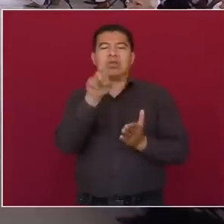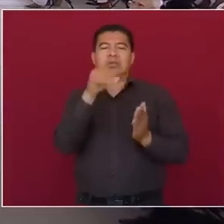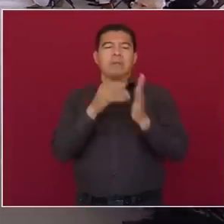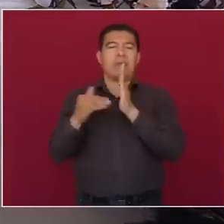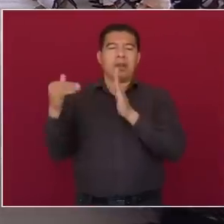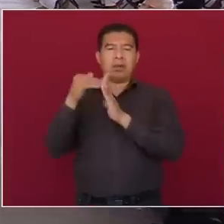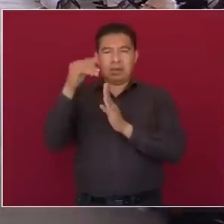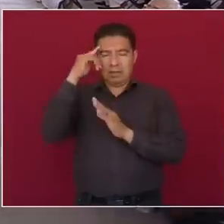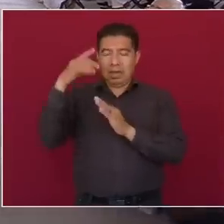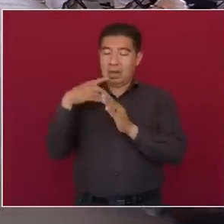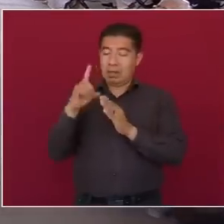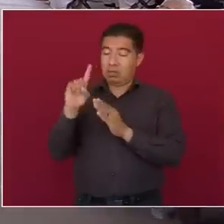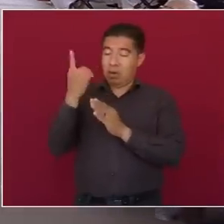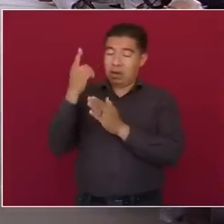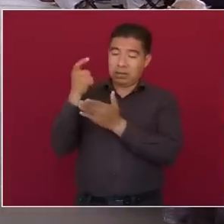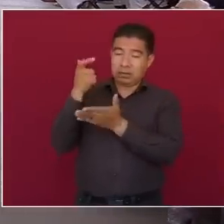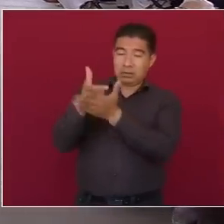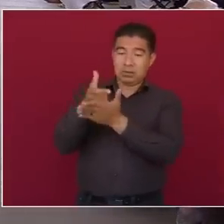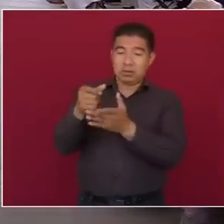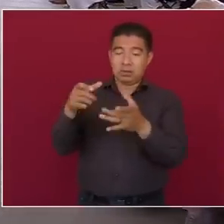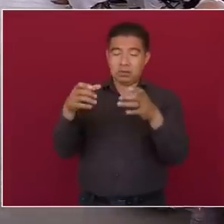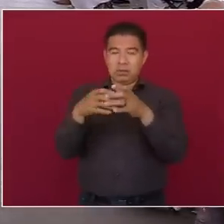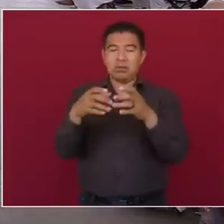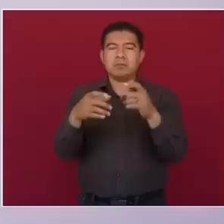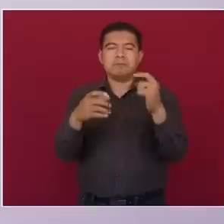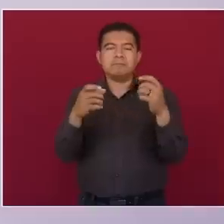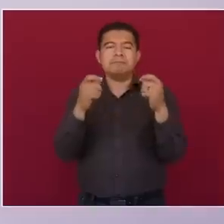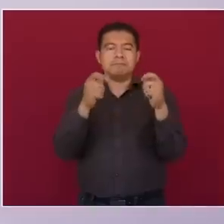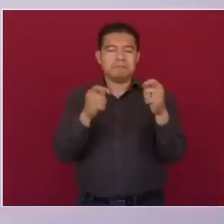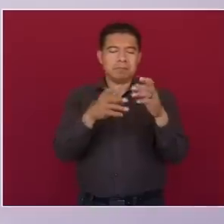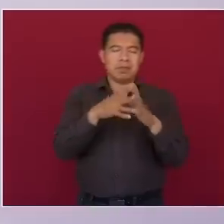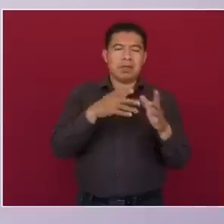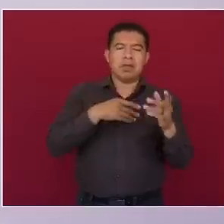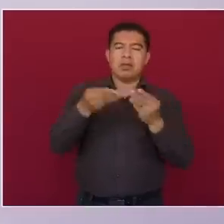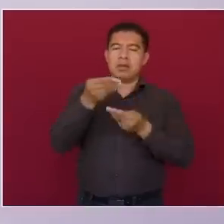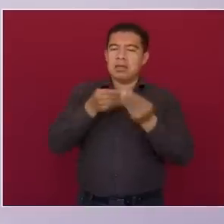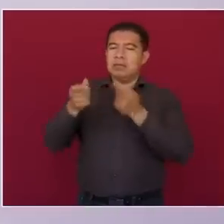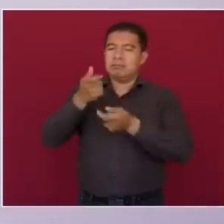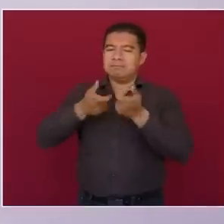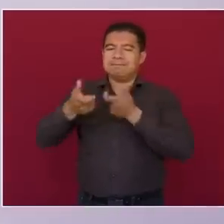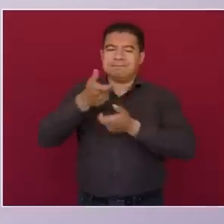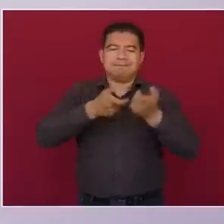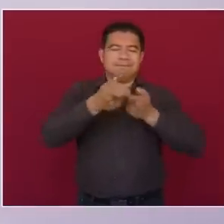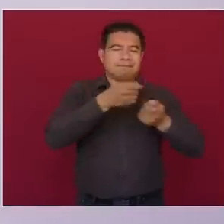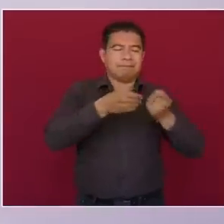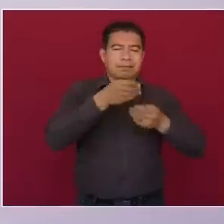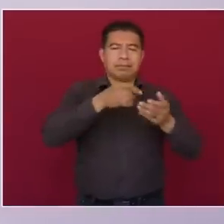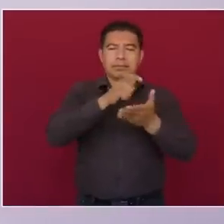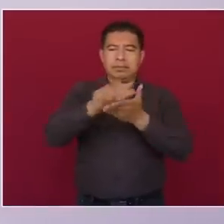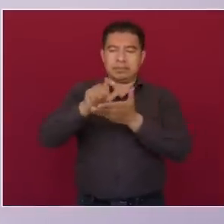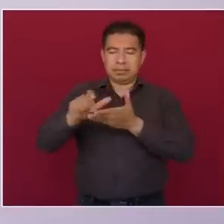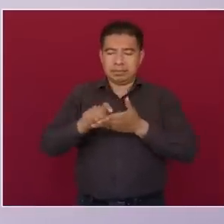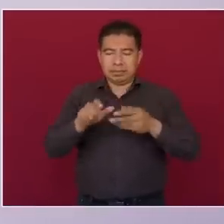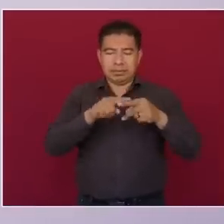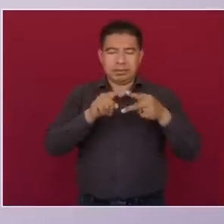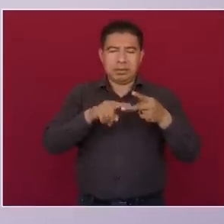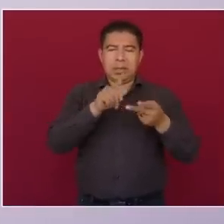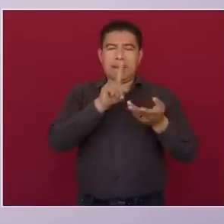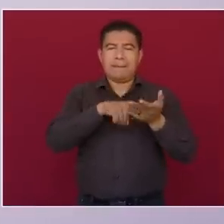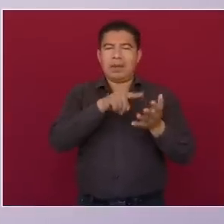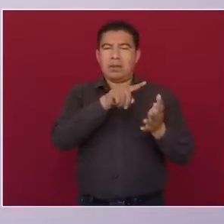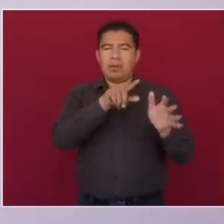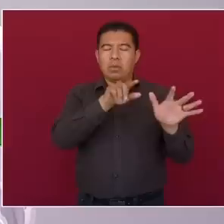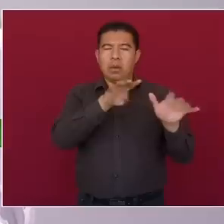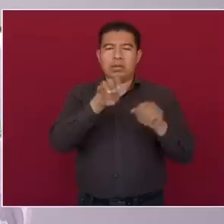cuales 8.915 han sido de gasto e inversión y 1.426 millones